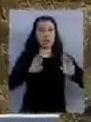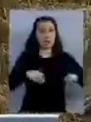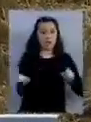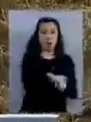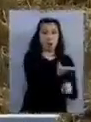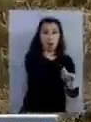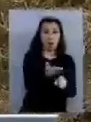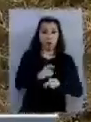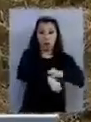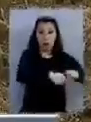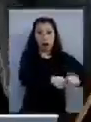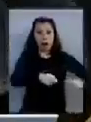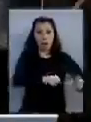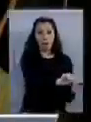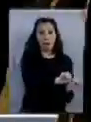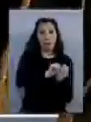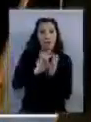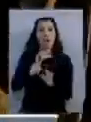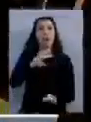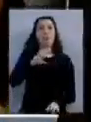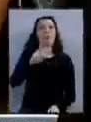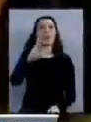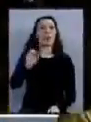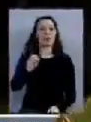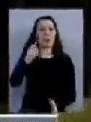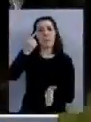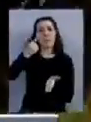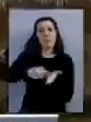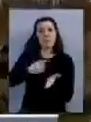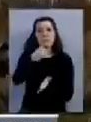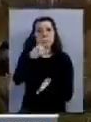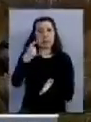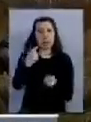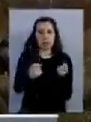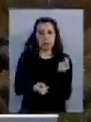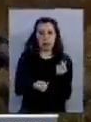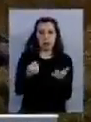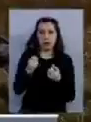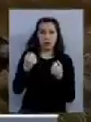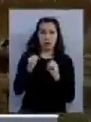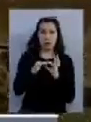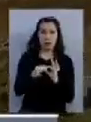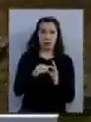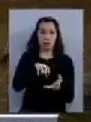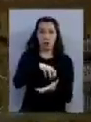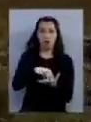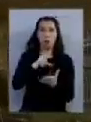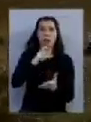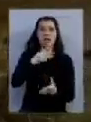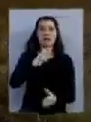corta, amarra y traslada Don Pedro por 1.100 pesos en la comuna de Chimbarongo.